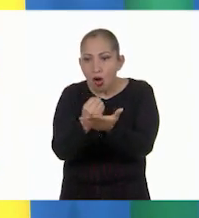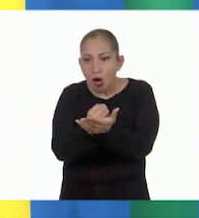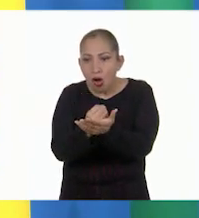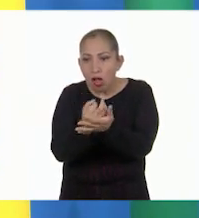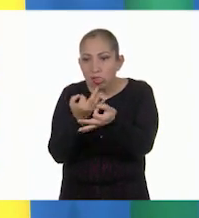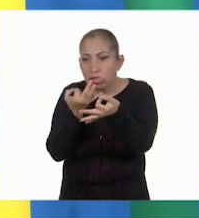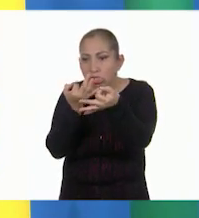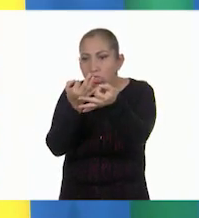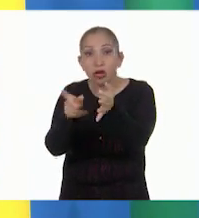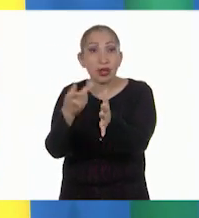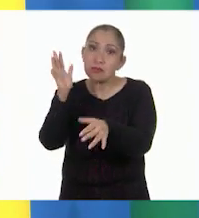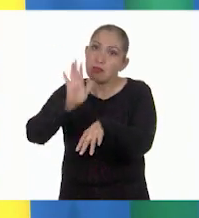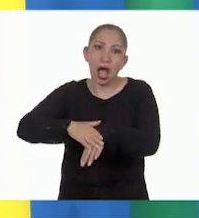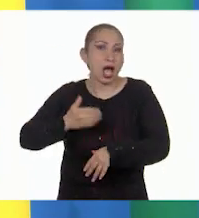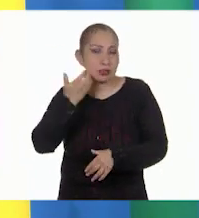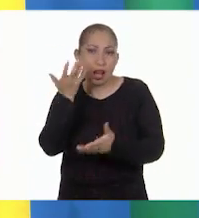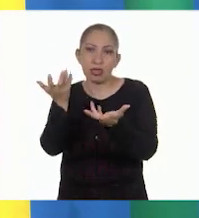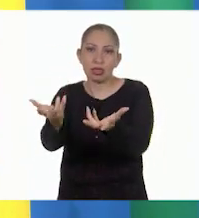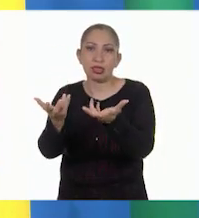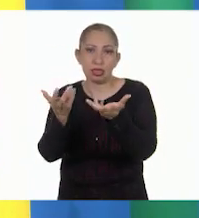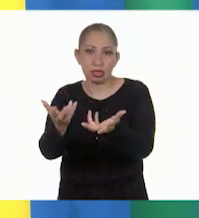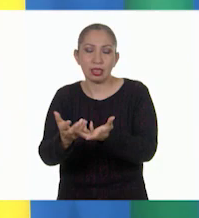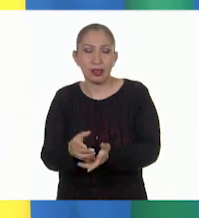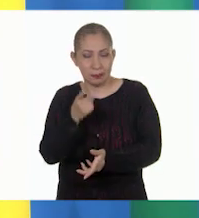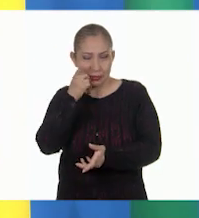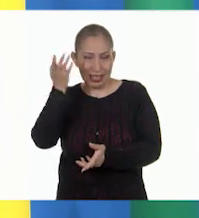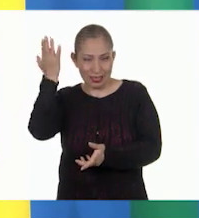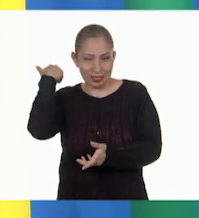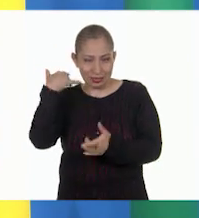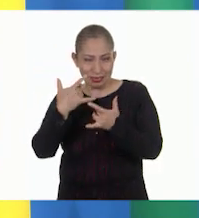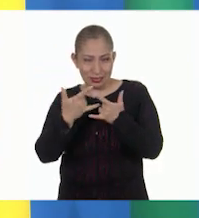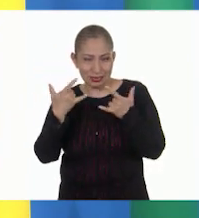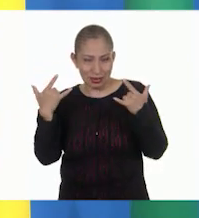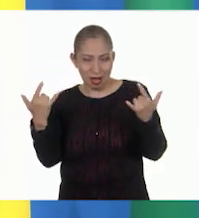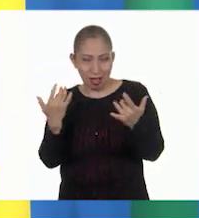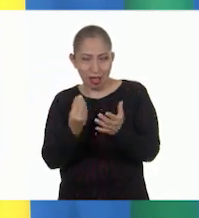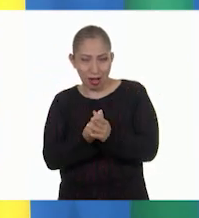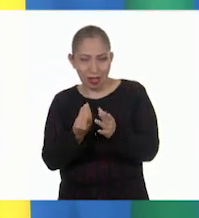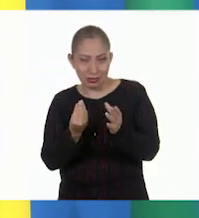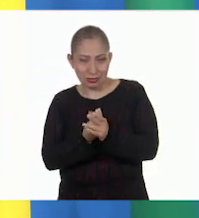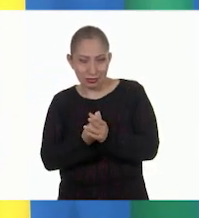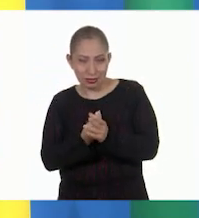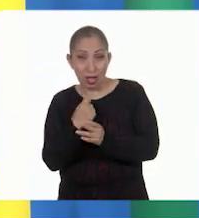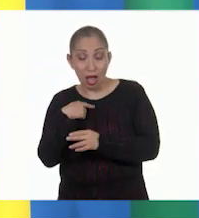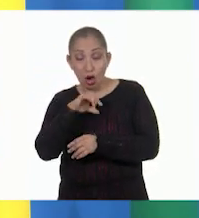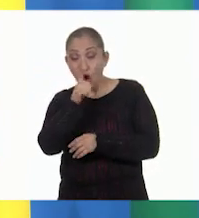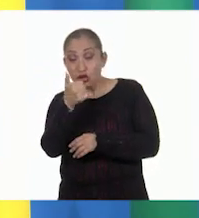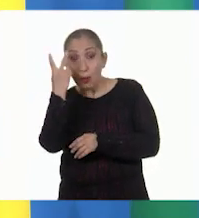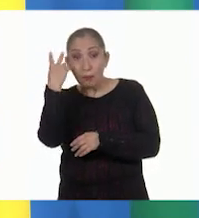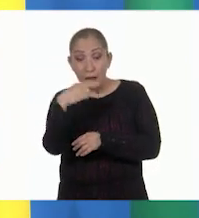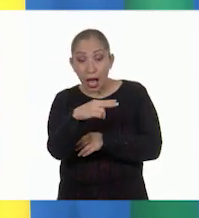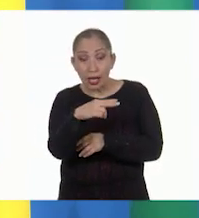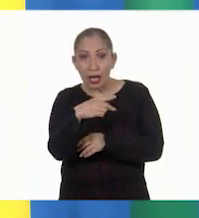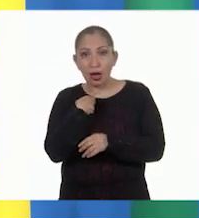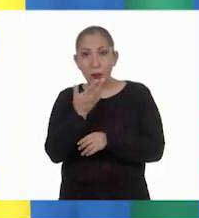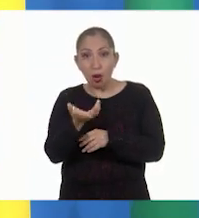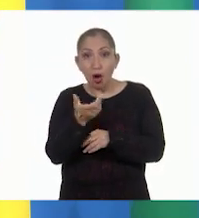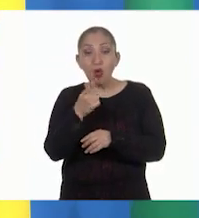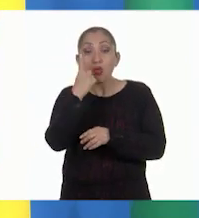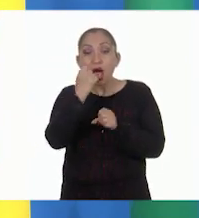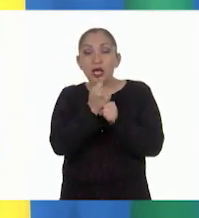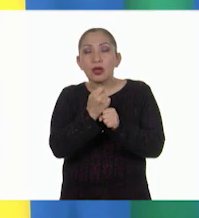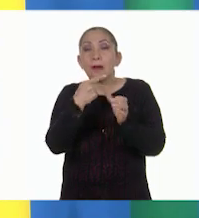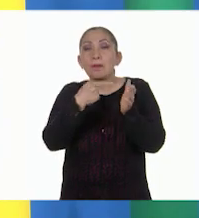se les antojó regresar por más, ¿no? Como revisamos al principio de la clase, la siguiente expedición salió un año después,